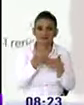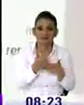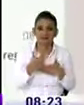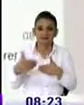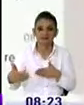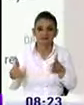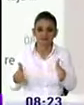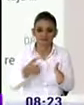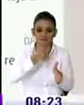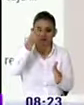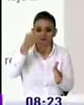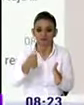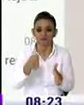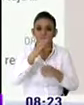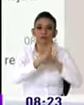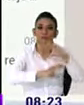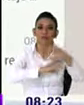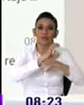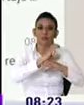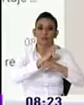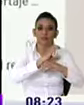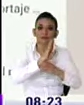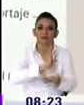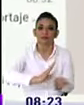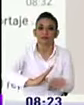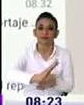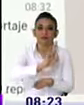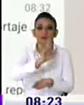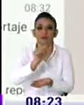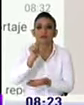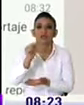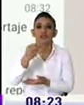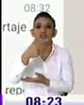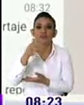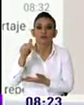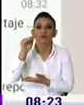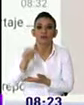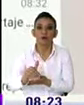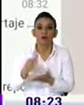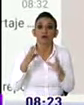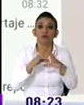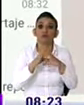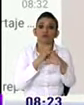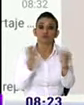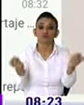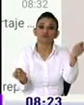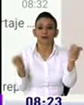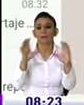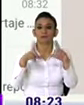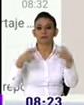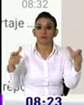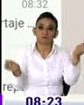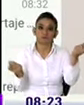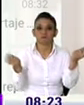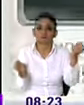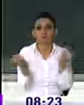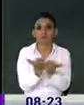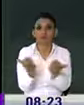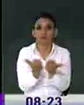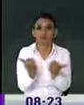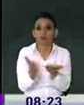Prados del Condado, sector de Rancho Abajo, así luce todos los días y toda la semana. No pasan los carros de recolección de basura y los vecinos siguen